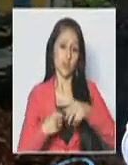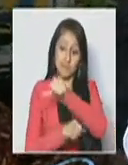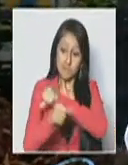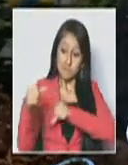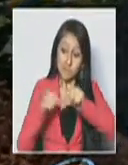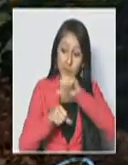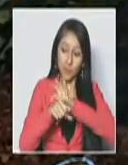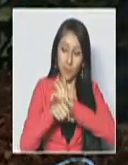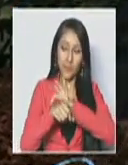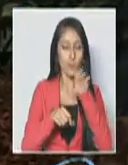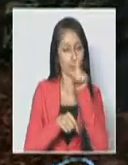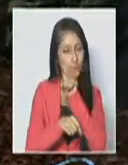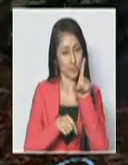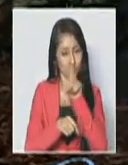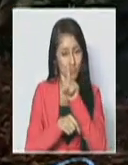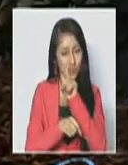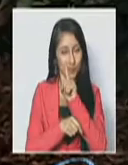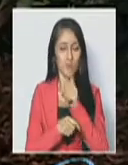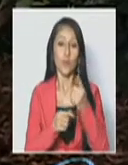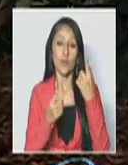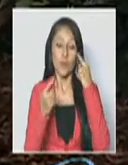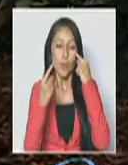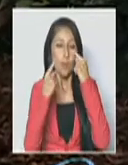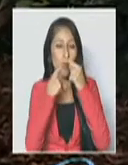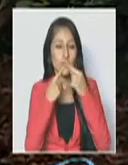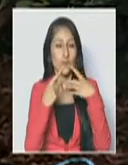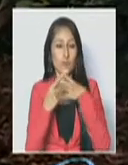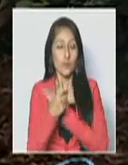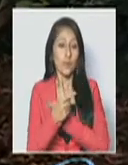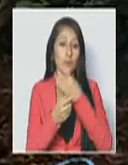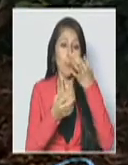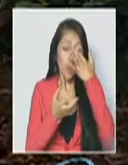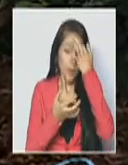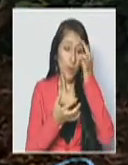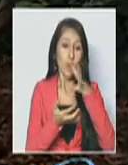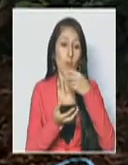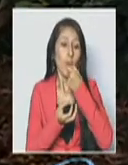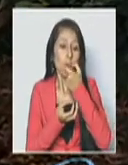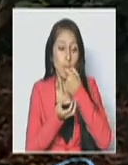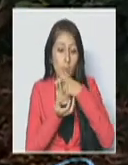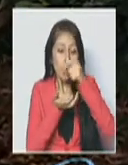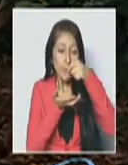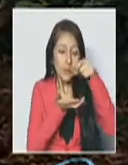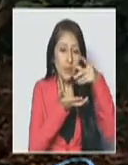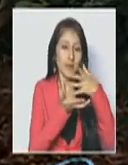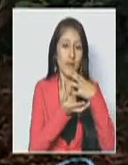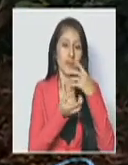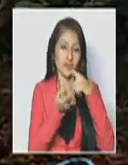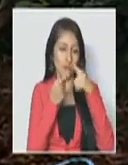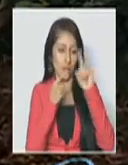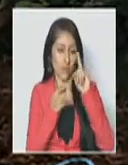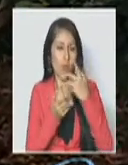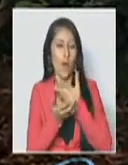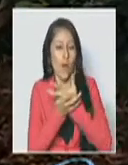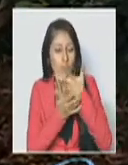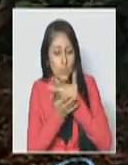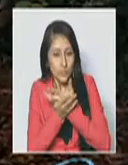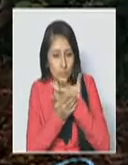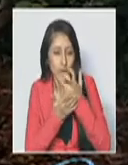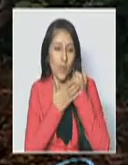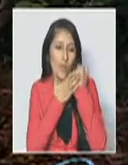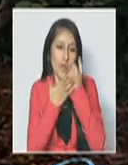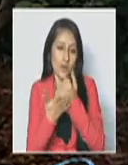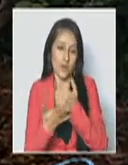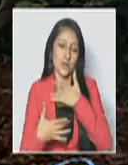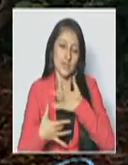una consulta médica tampoco conexión vital es un programa de medicina alternativa ni de naturismo es un programa de prevención en salud